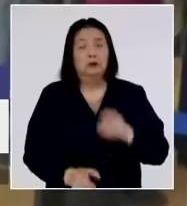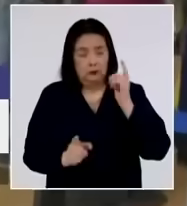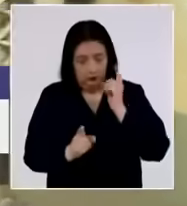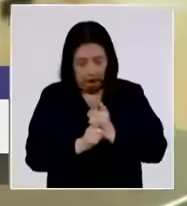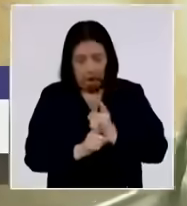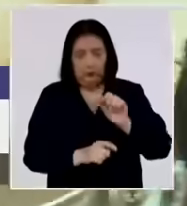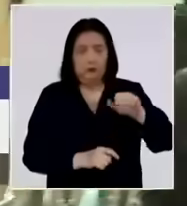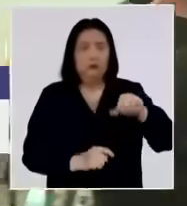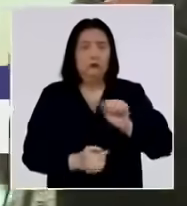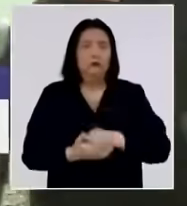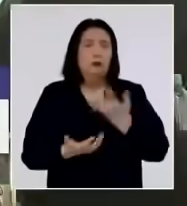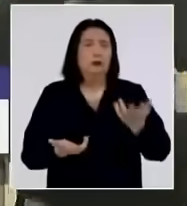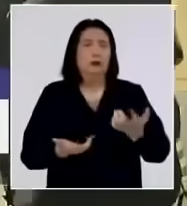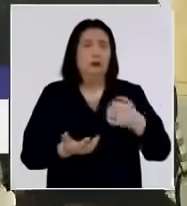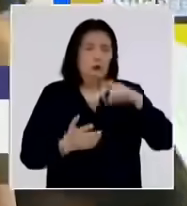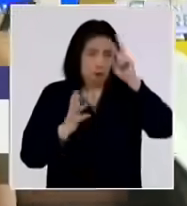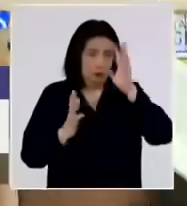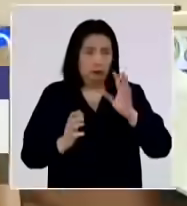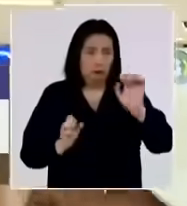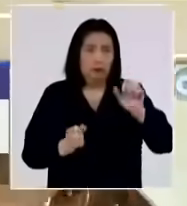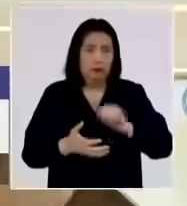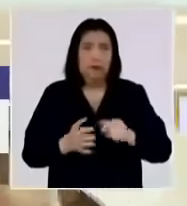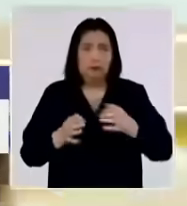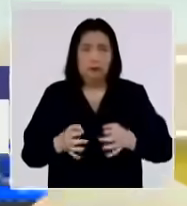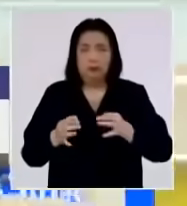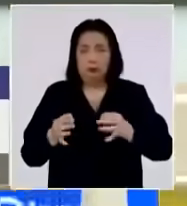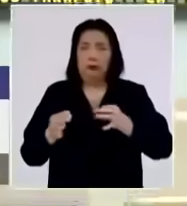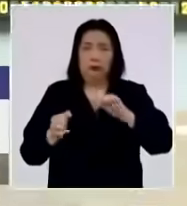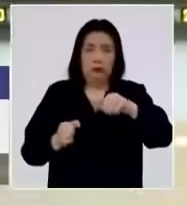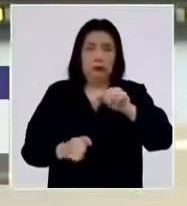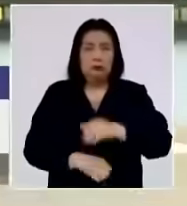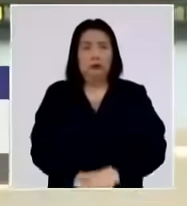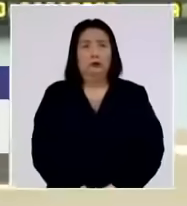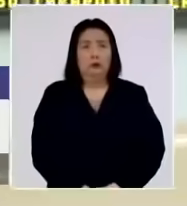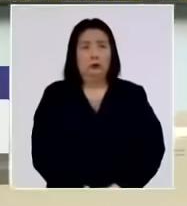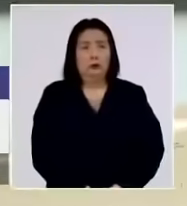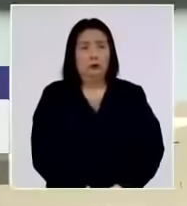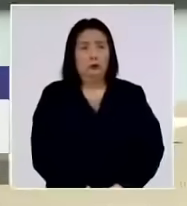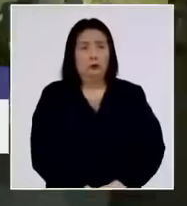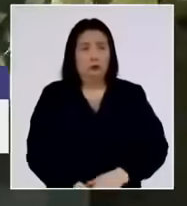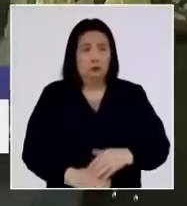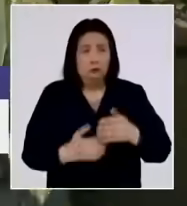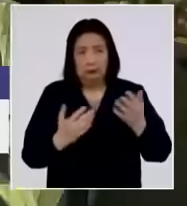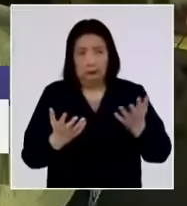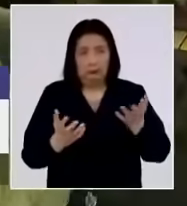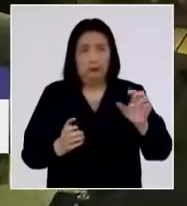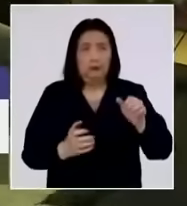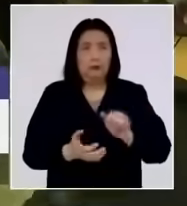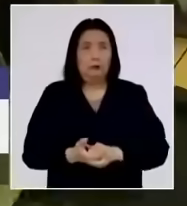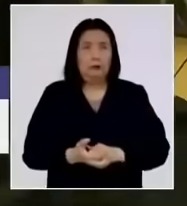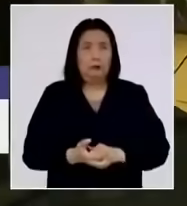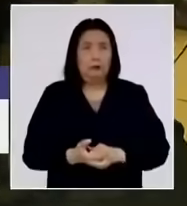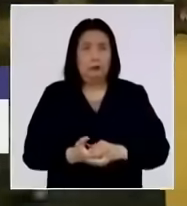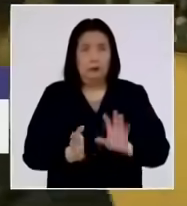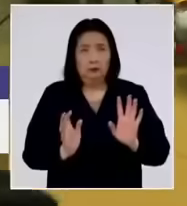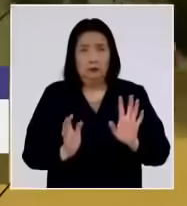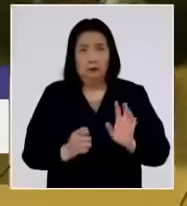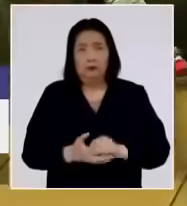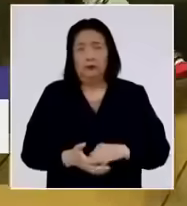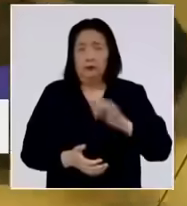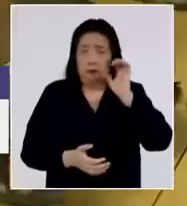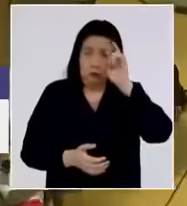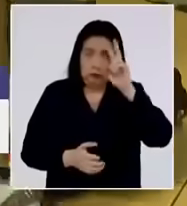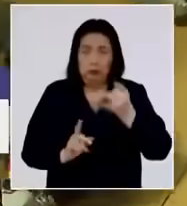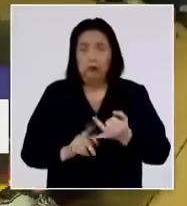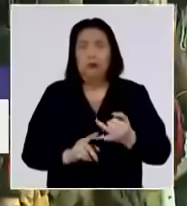Exacto, son los nacionales los que están teniendo estas postergaciones, Lorena, y ahí justamente, principalmente, ¿no?, como